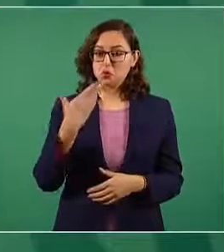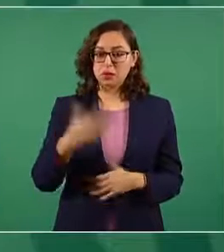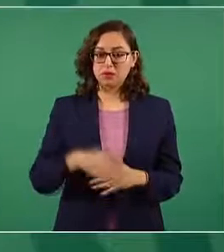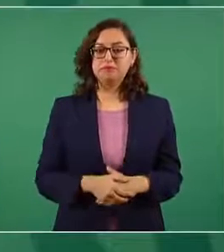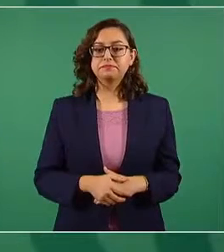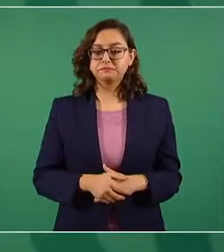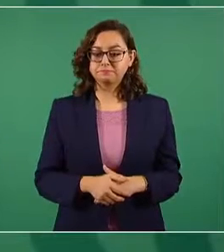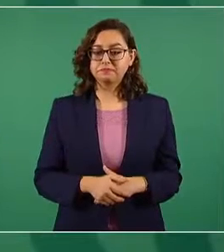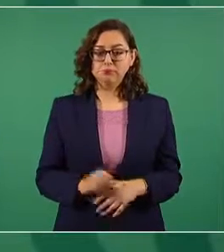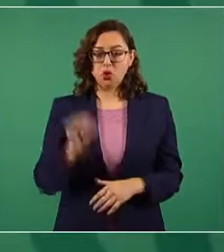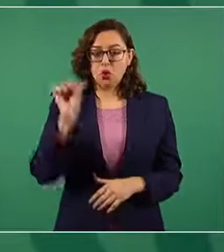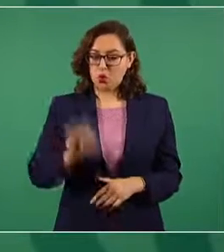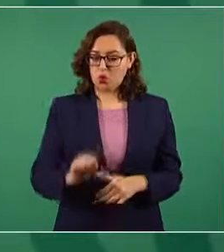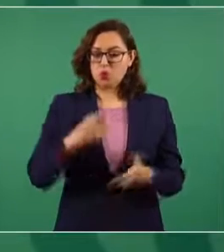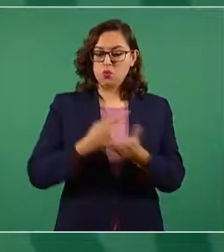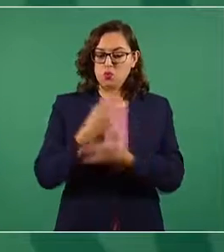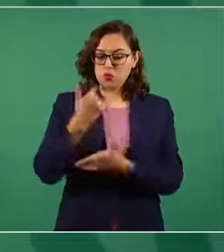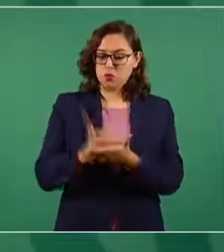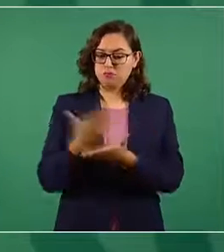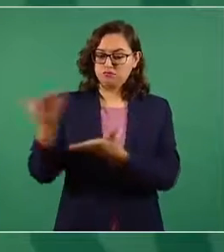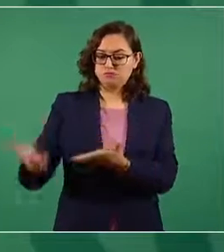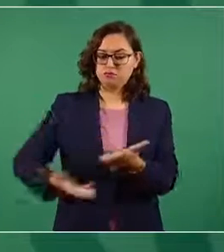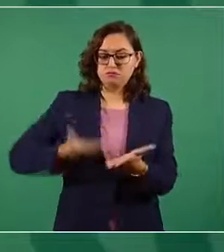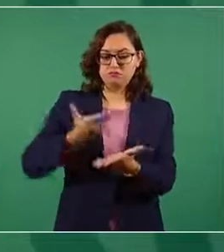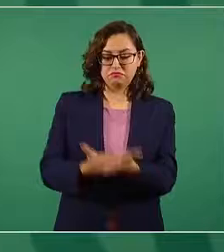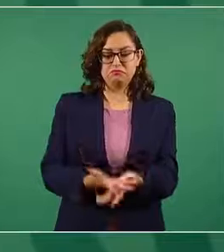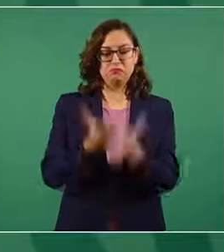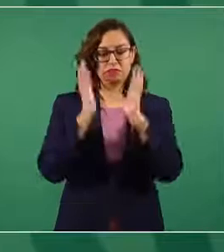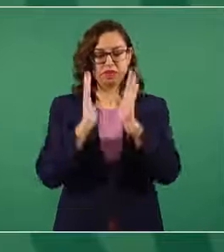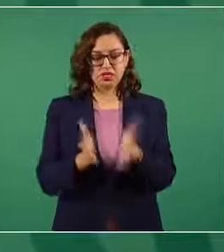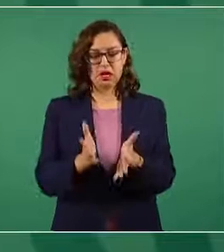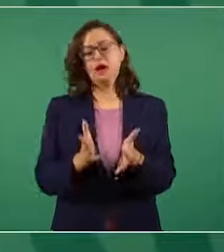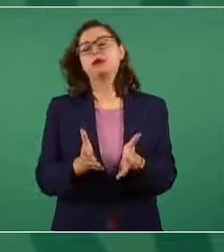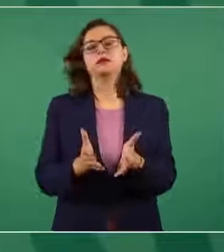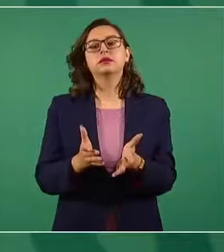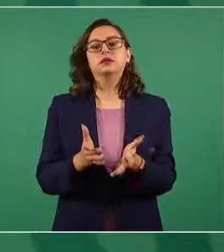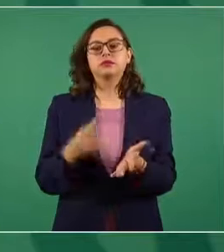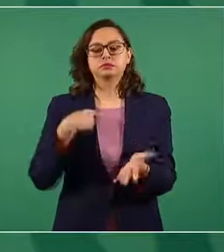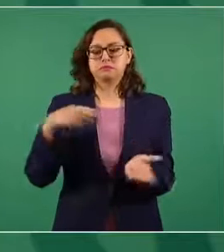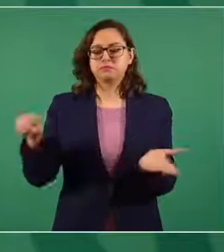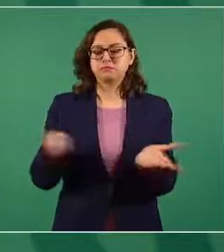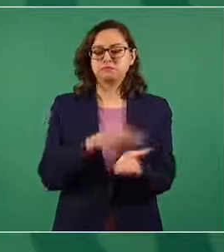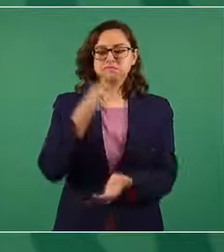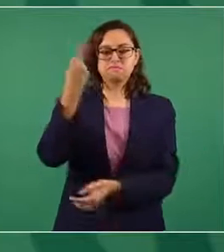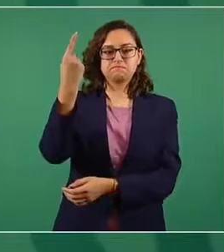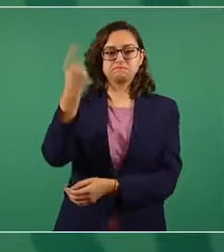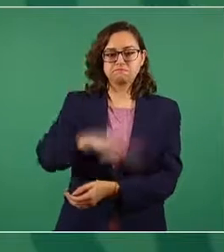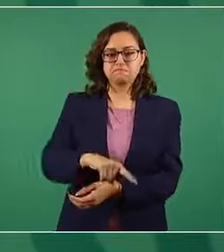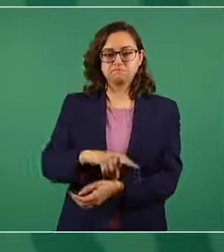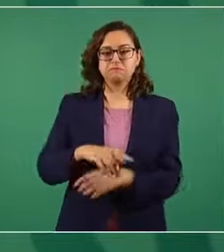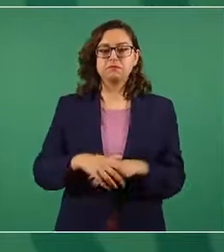ya el proyecto de este decreto